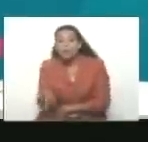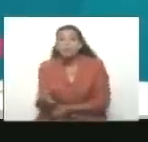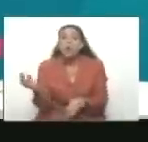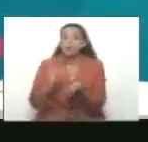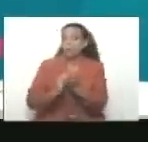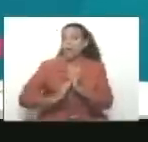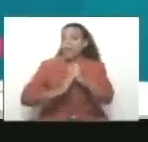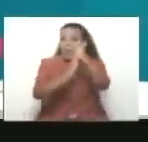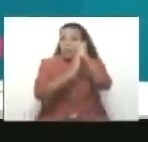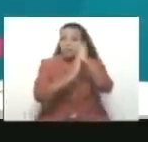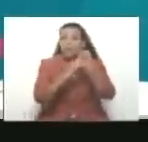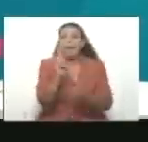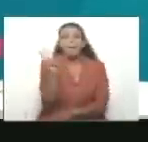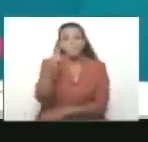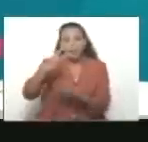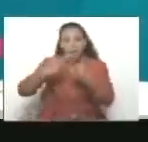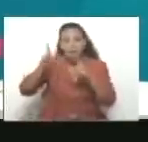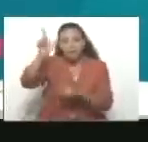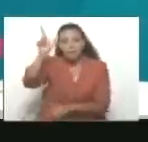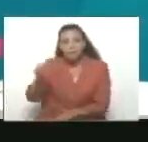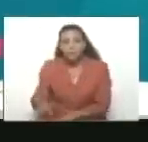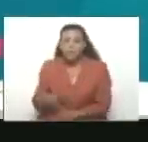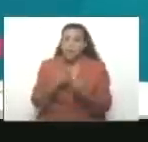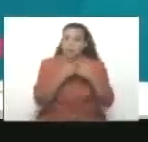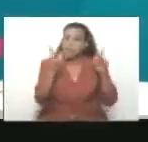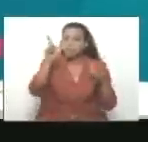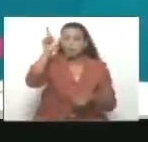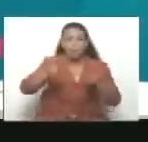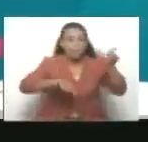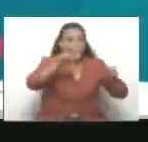liberada por los Libertadores por las